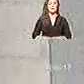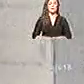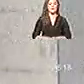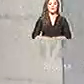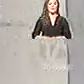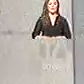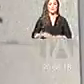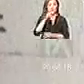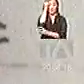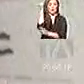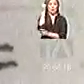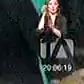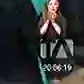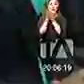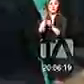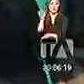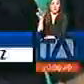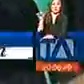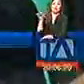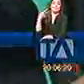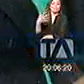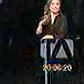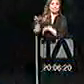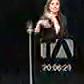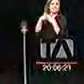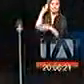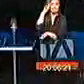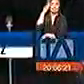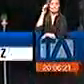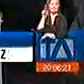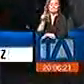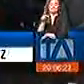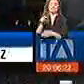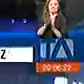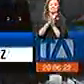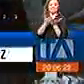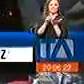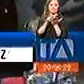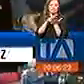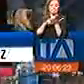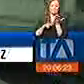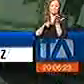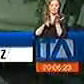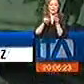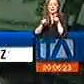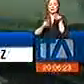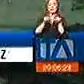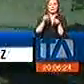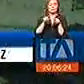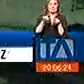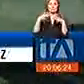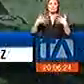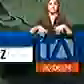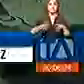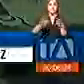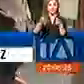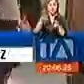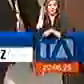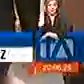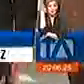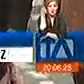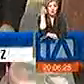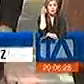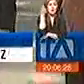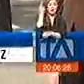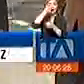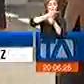El famoso cuaderno de la ex asesora de Rafael Correa, Pamela Martínez, arroja algunas pistas de lo que sería el manejo de dinero y